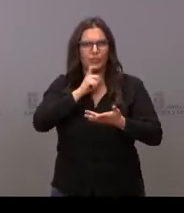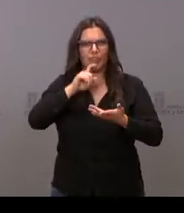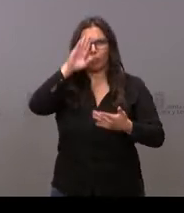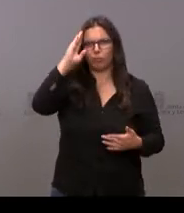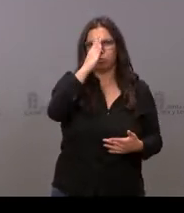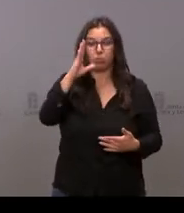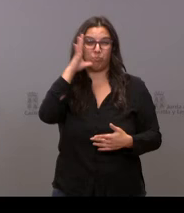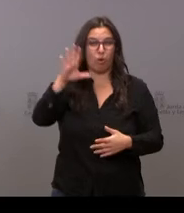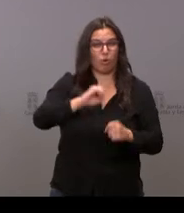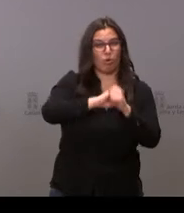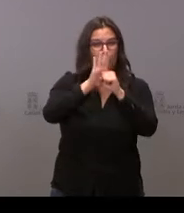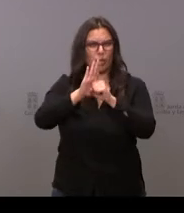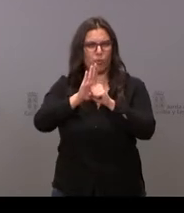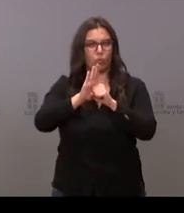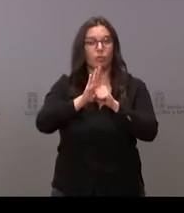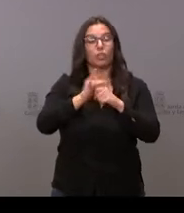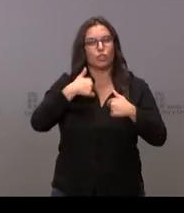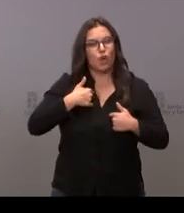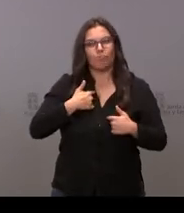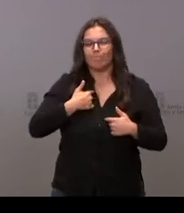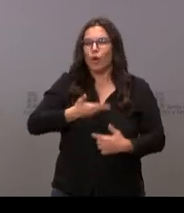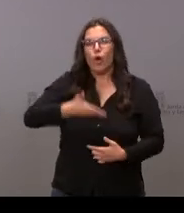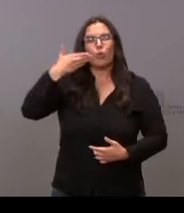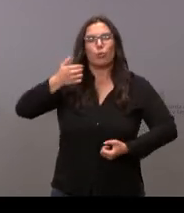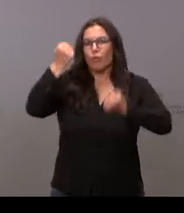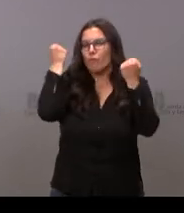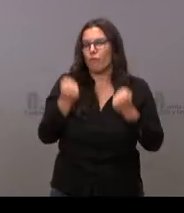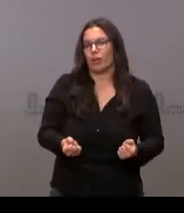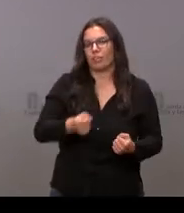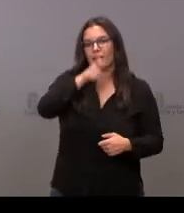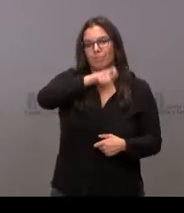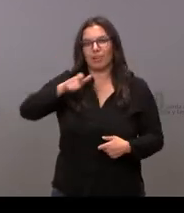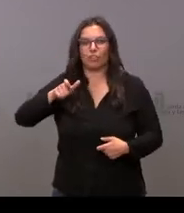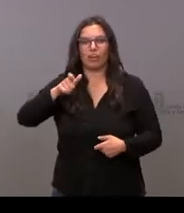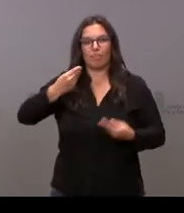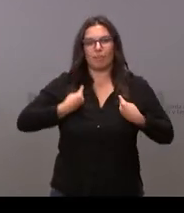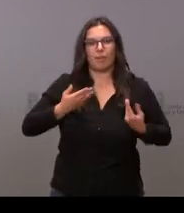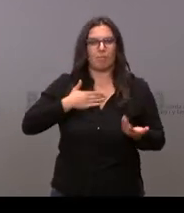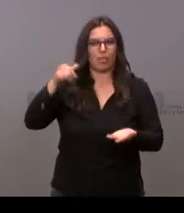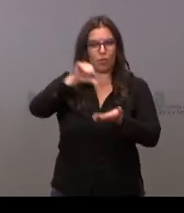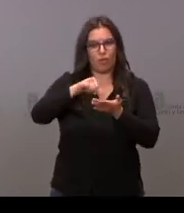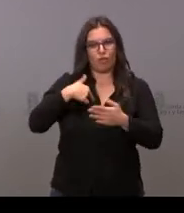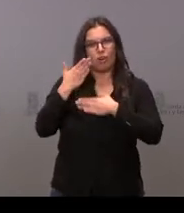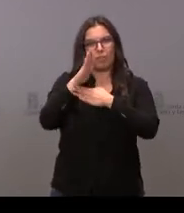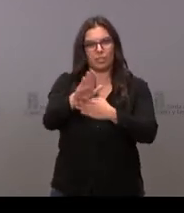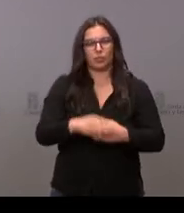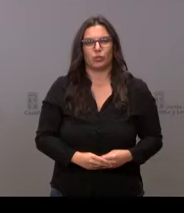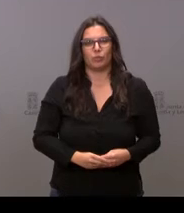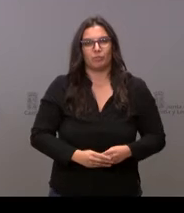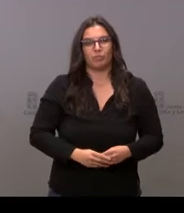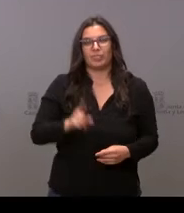la pandemia estoy profundamente orgulloso de la ciudad a la que represento del espíritu